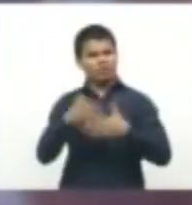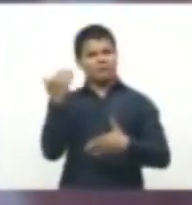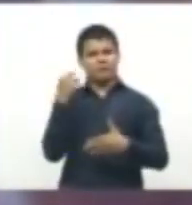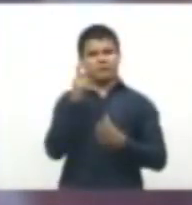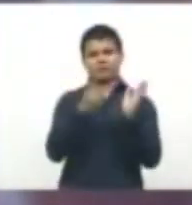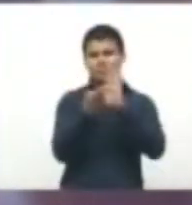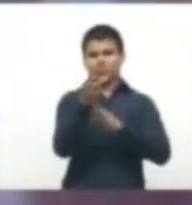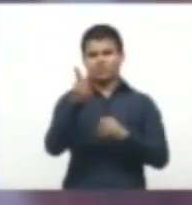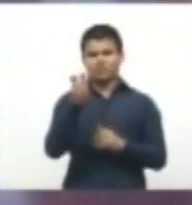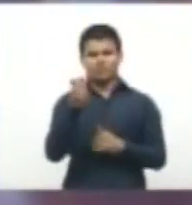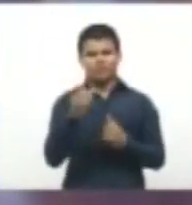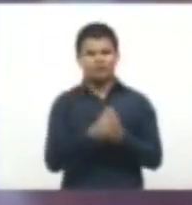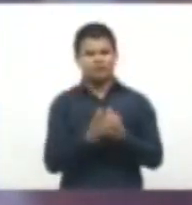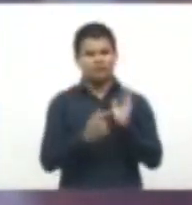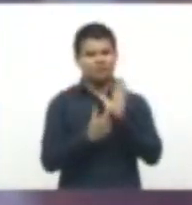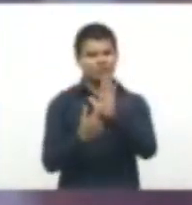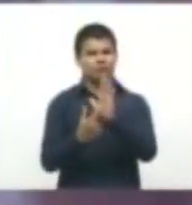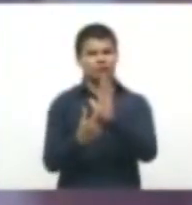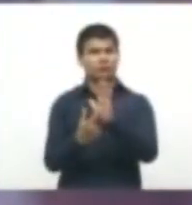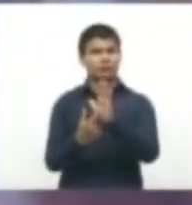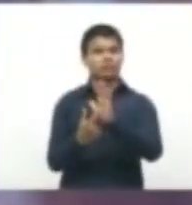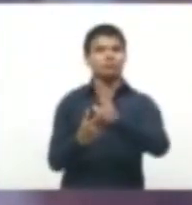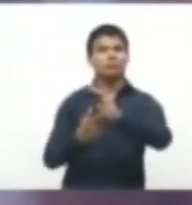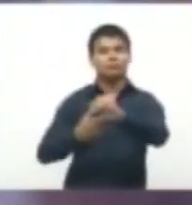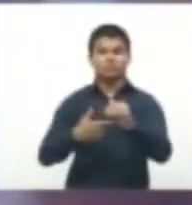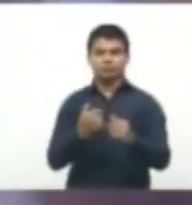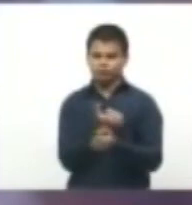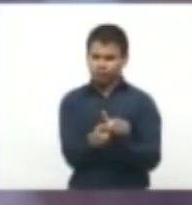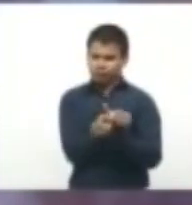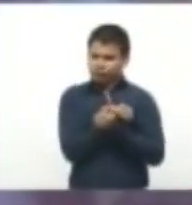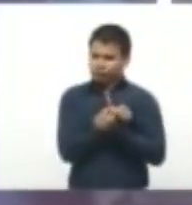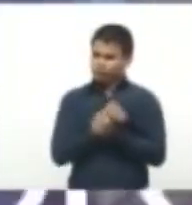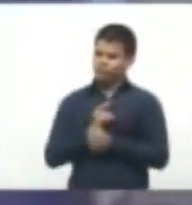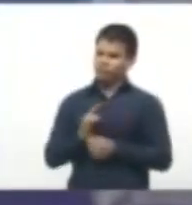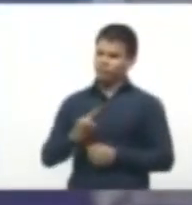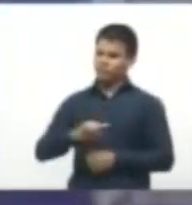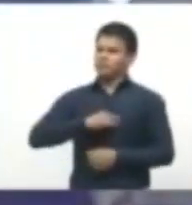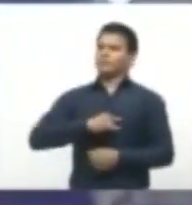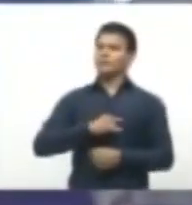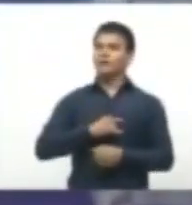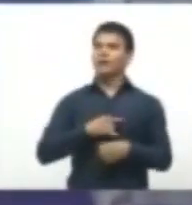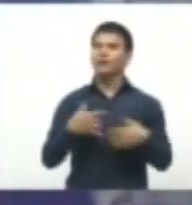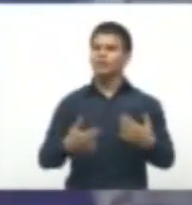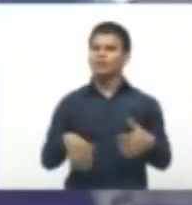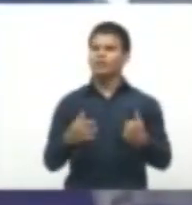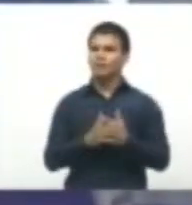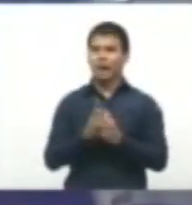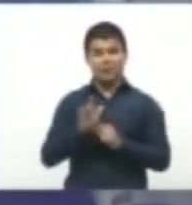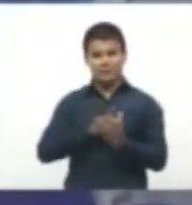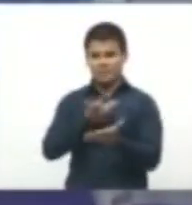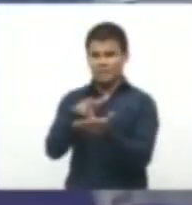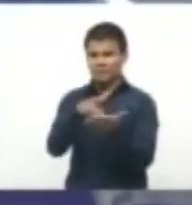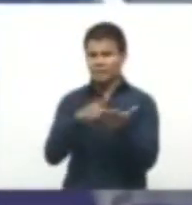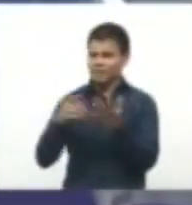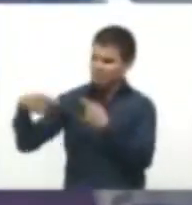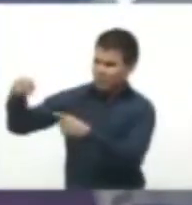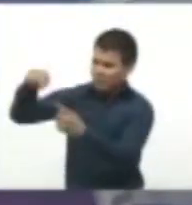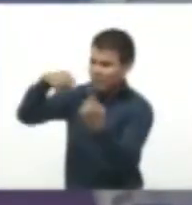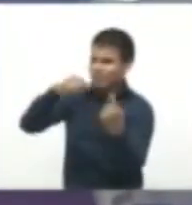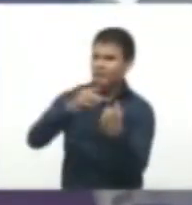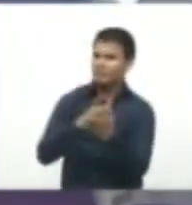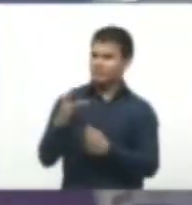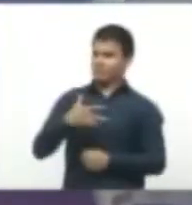Una canción inspirada en el amor. Es una historia inspirada en una mujer que está en esos paseos que estamos ahí, entonces mucha gente sé que se va a